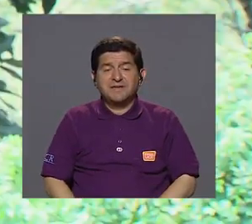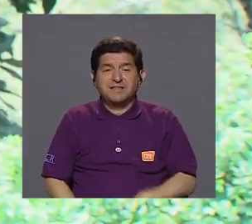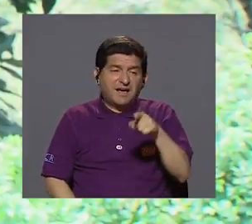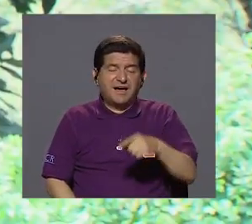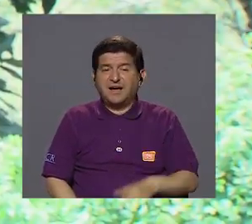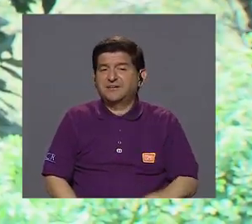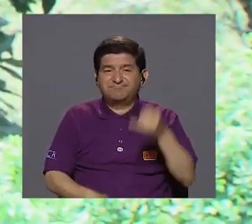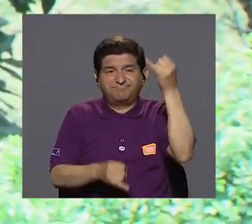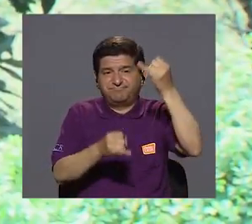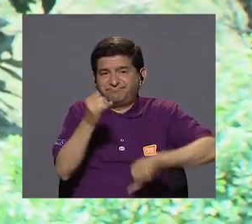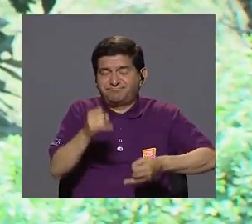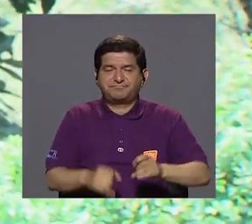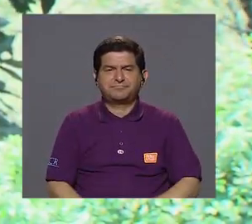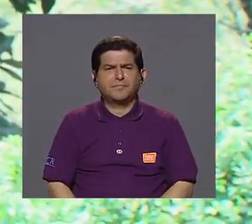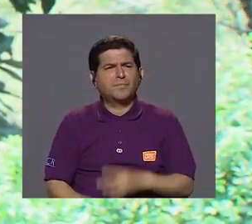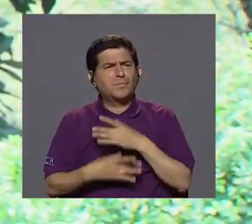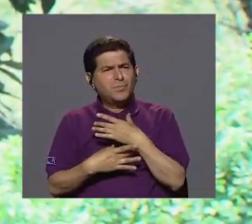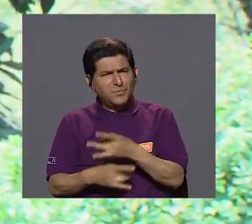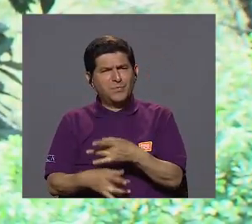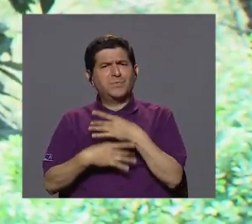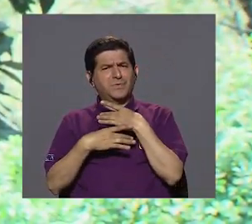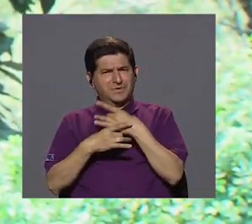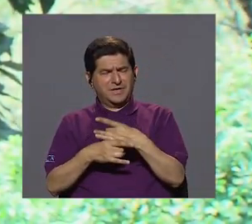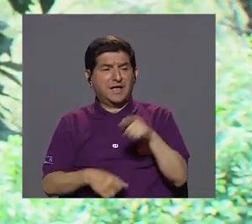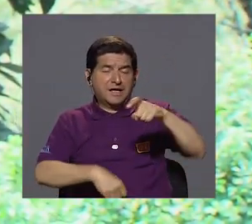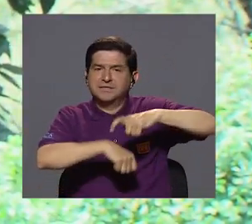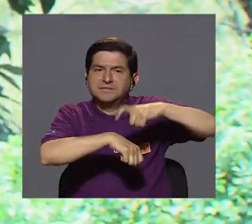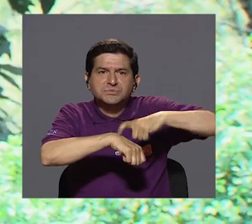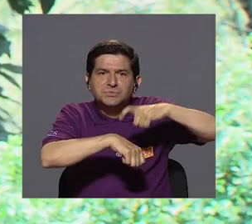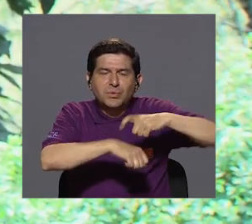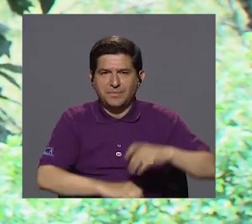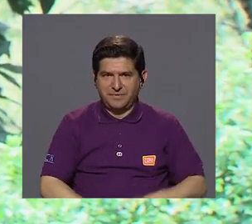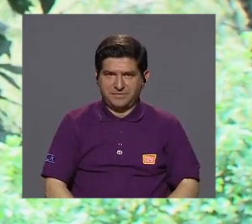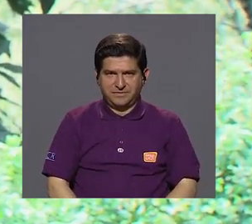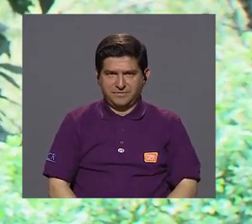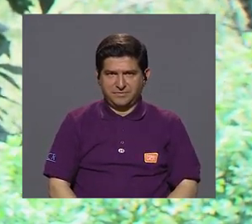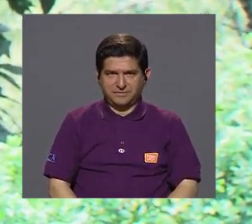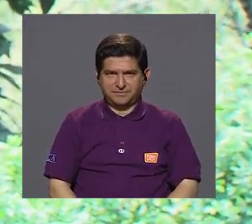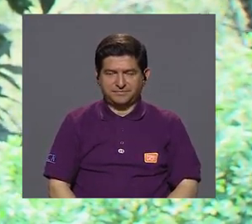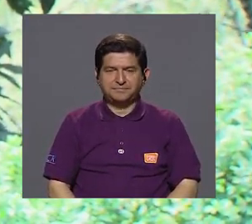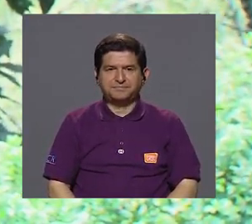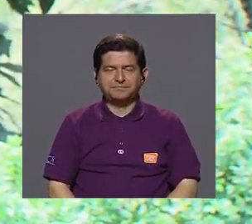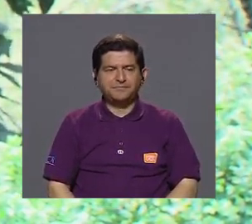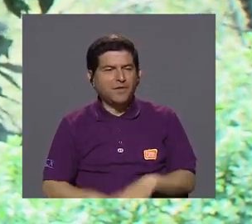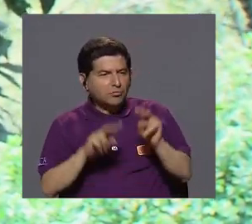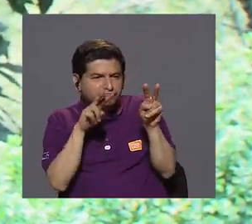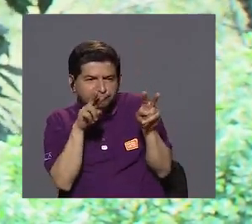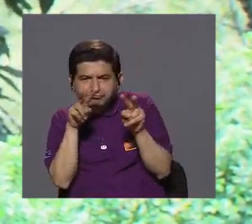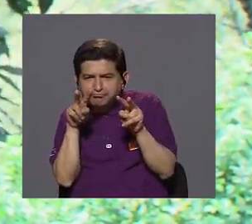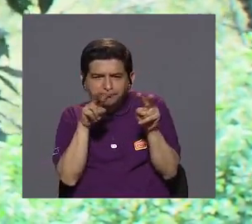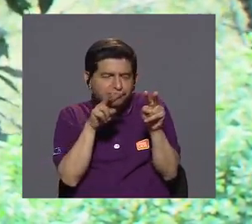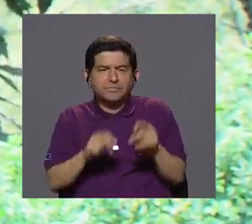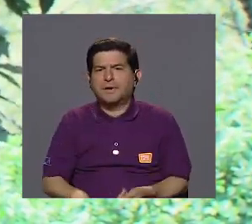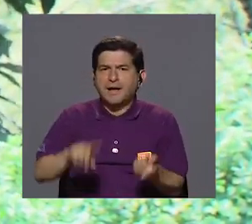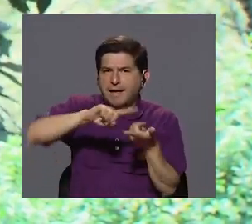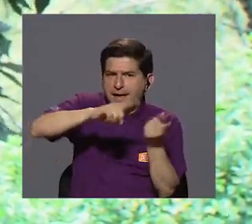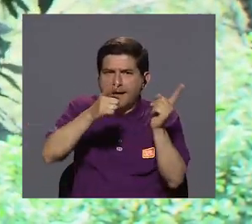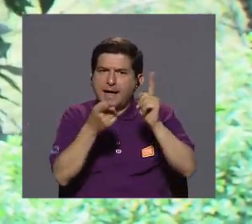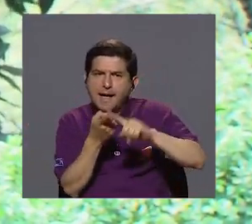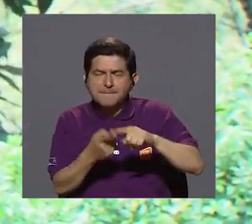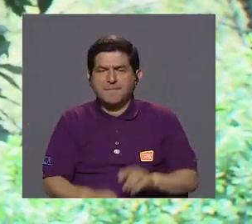vida la tuve que terminar. Entonces fue muy interesante porque para ese momento estaba observando